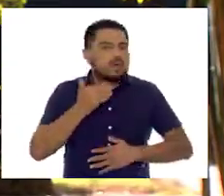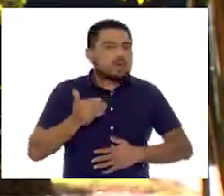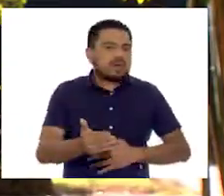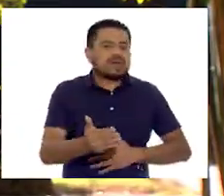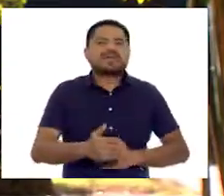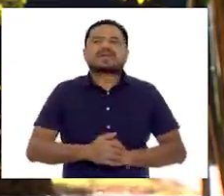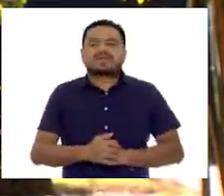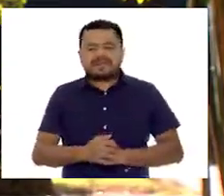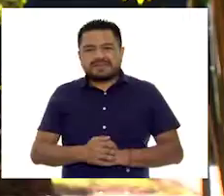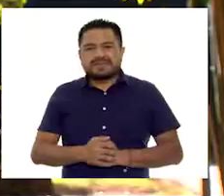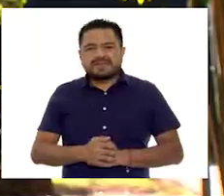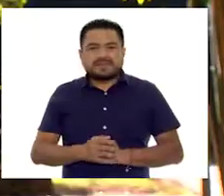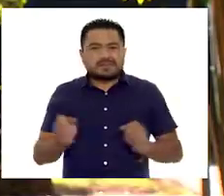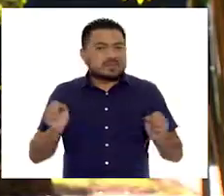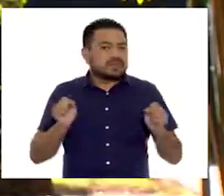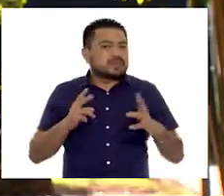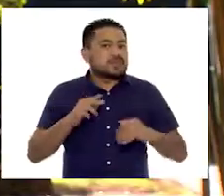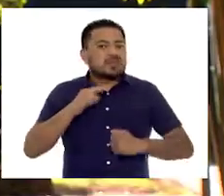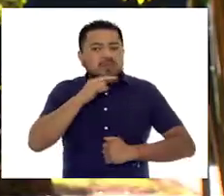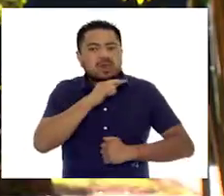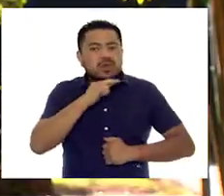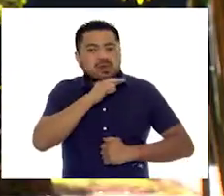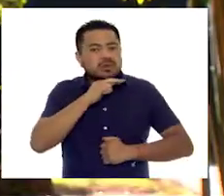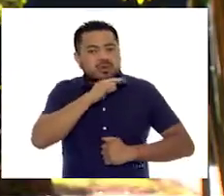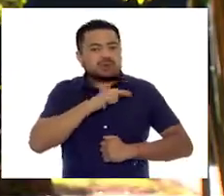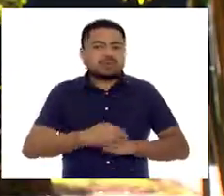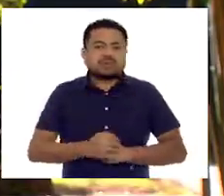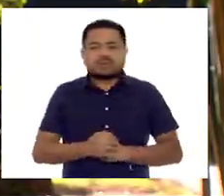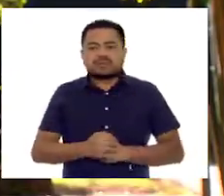bien! ¡Nos vemos pronto!